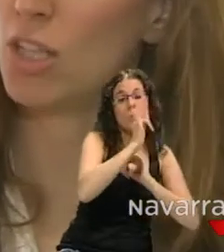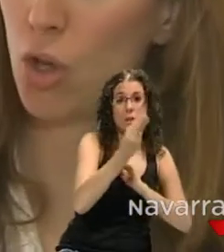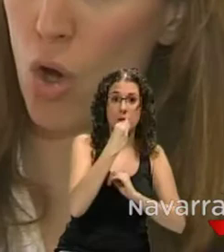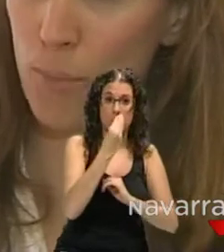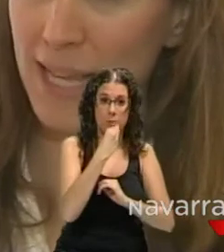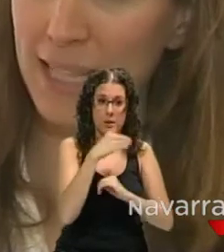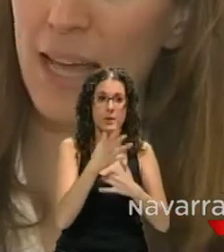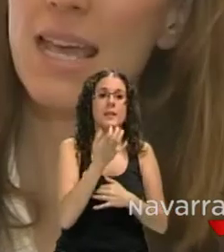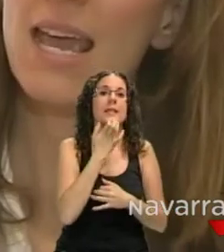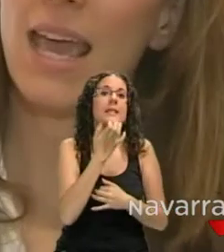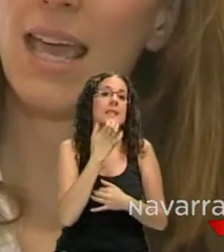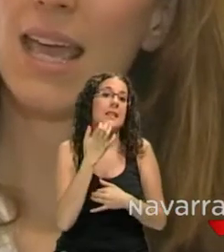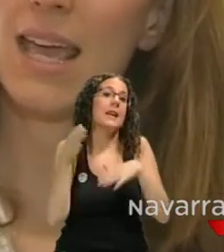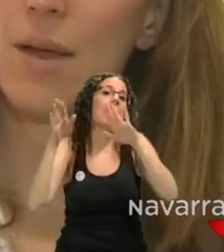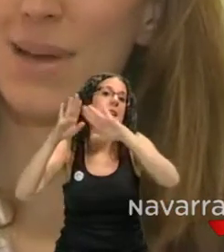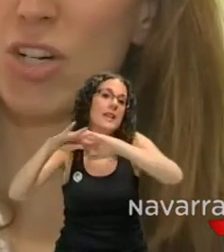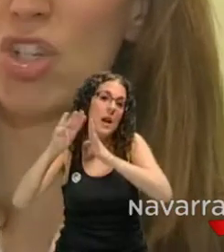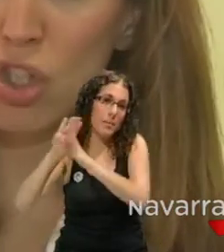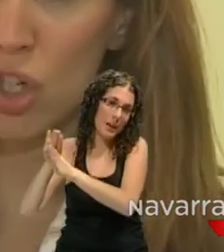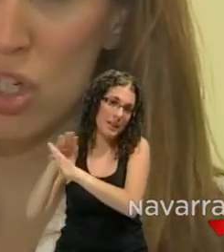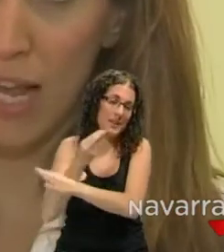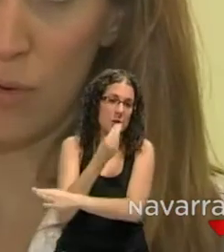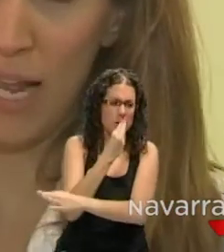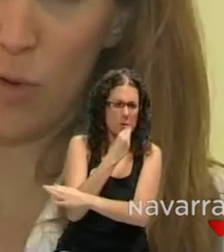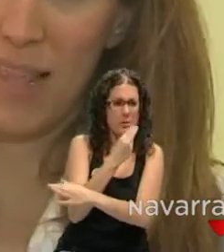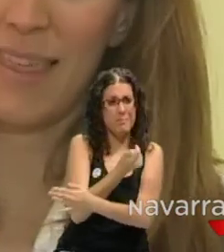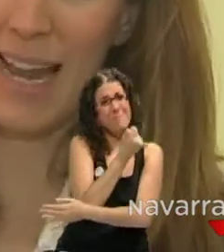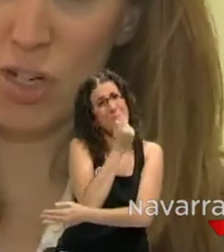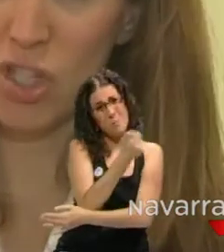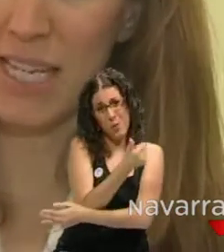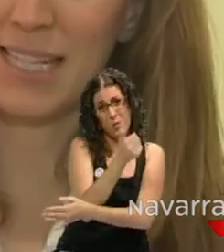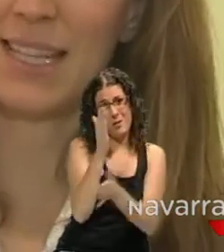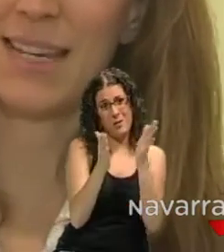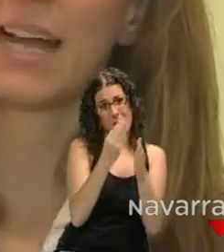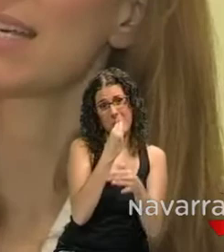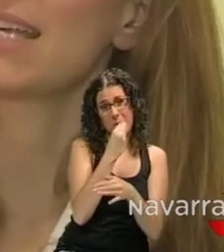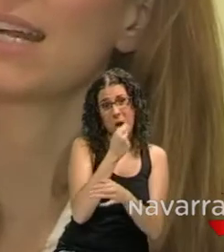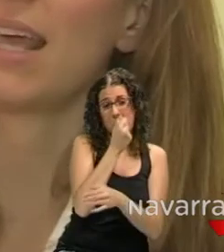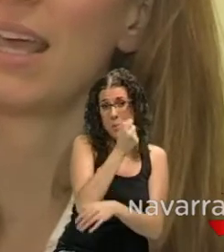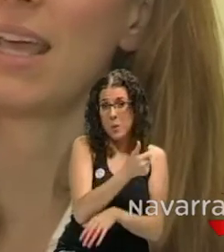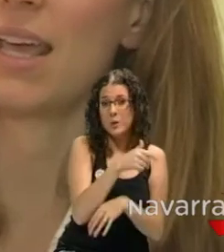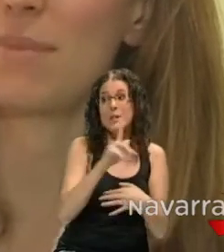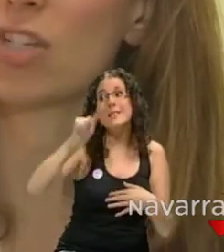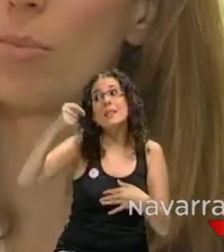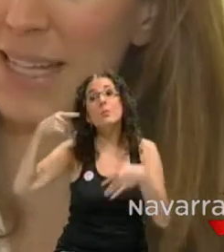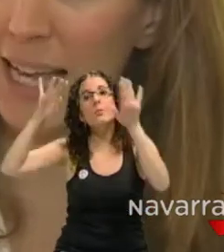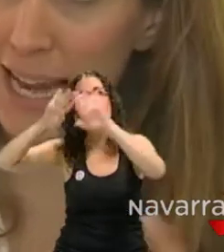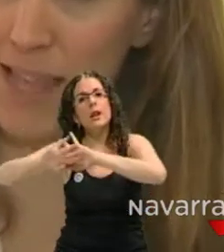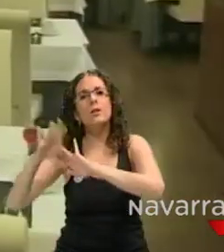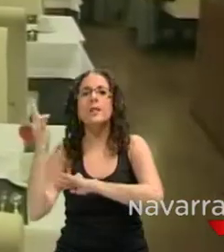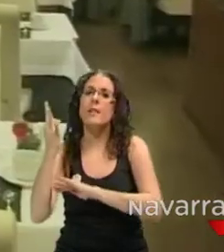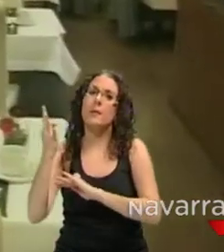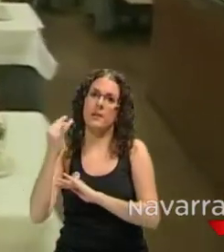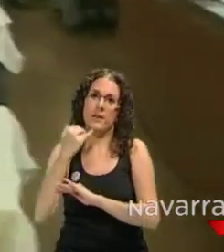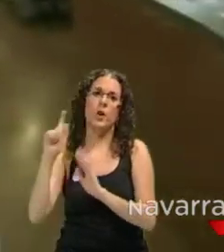haya sido del todo completa, para nosotros la comida de la noche tendría que ser más completa que la